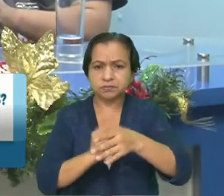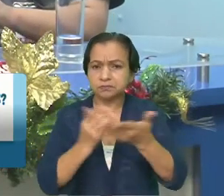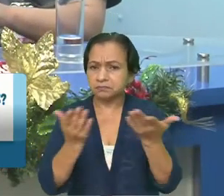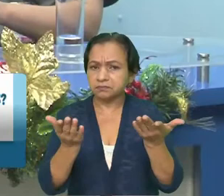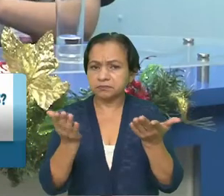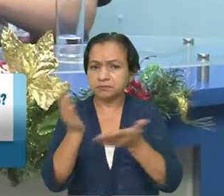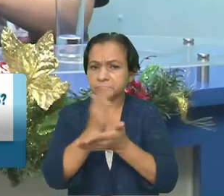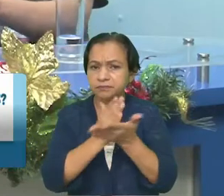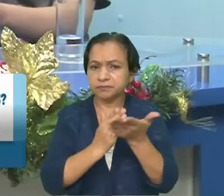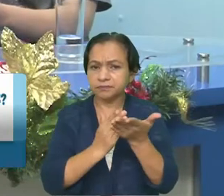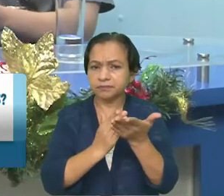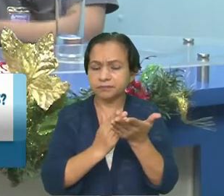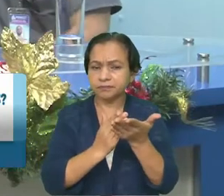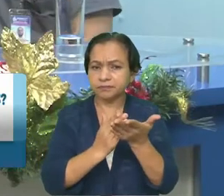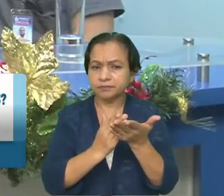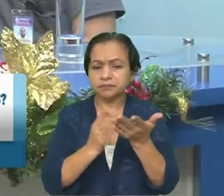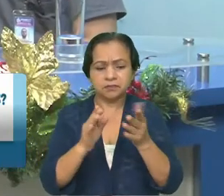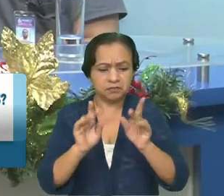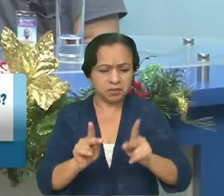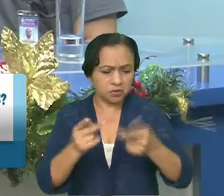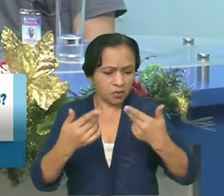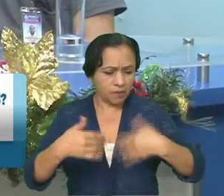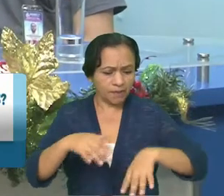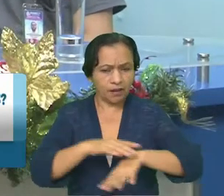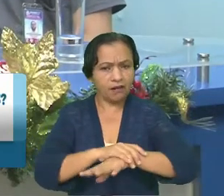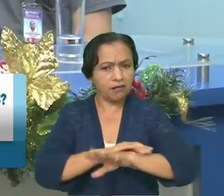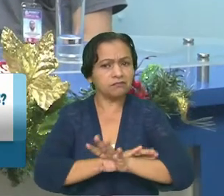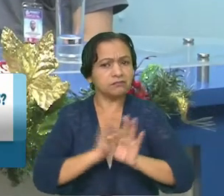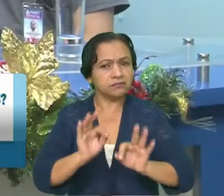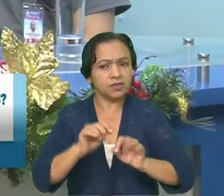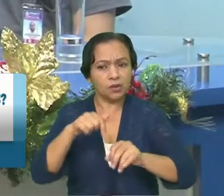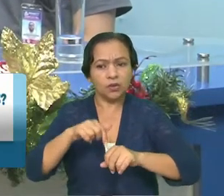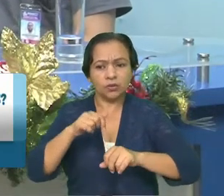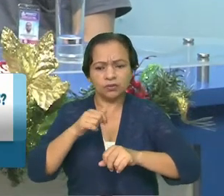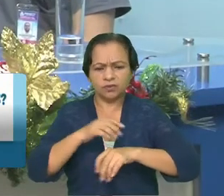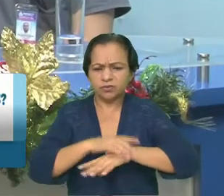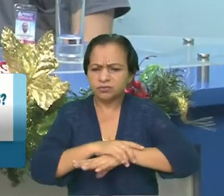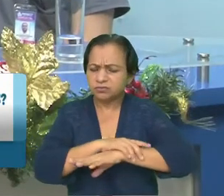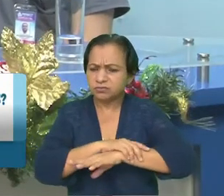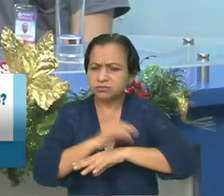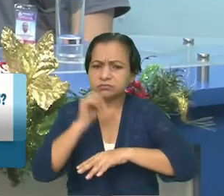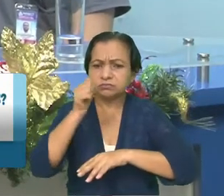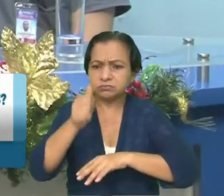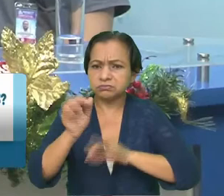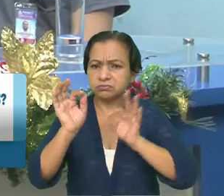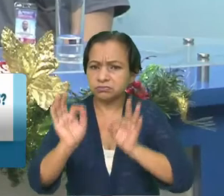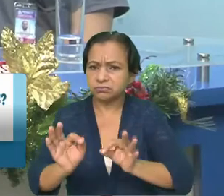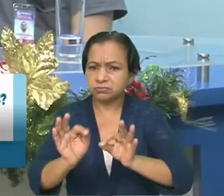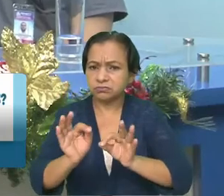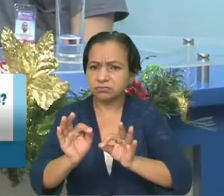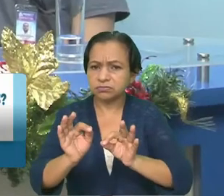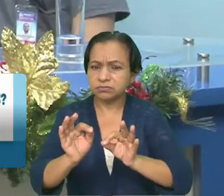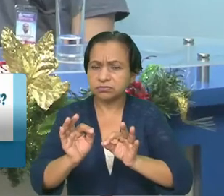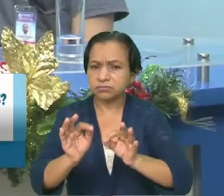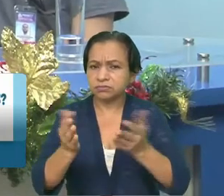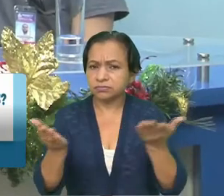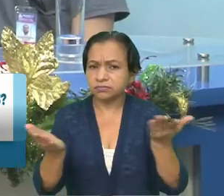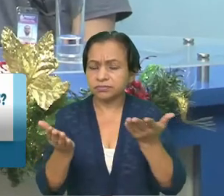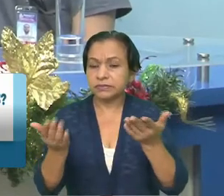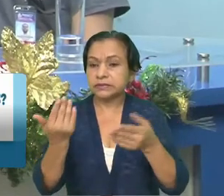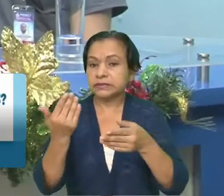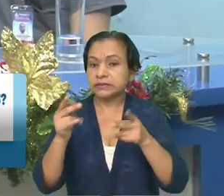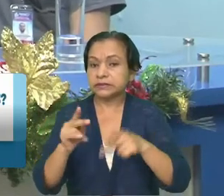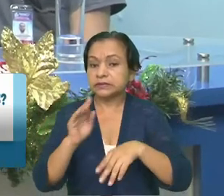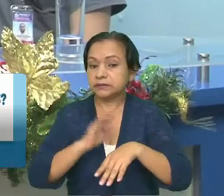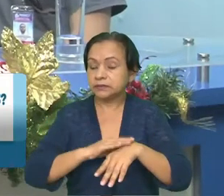veces y luego hay cierta recuperación, ¿verdad? Entonces, más de 24 horas ya debería de alertar que